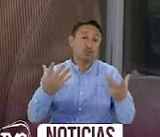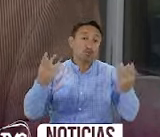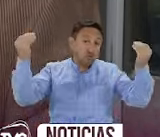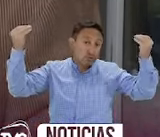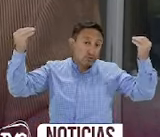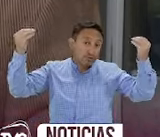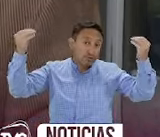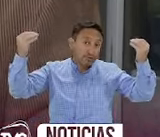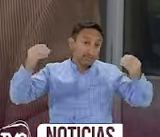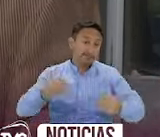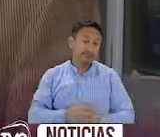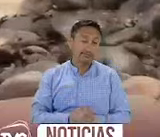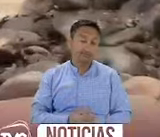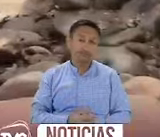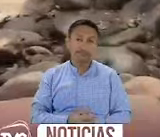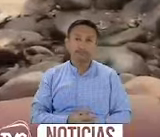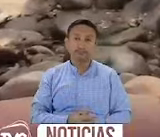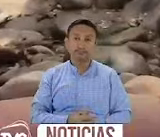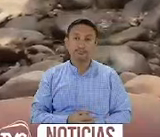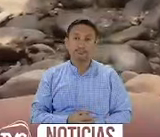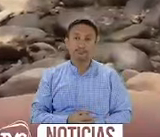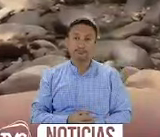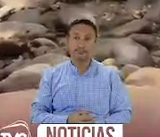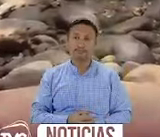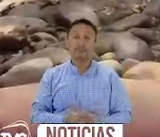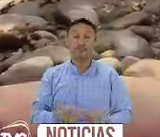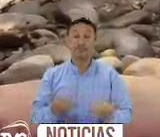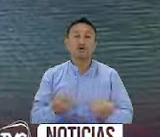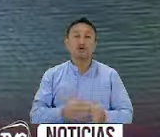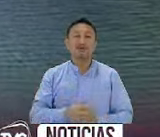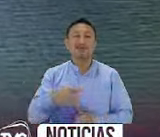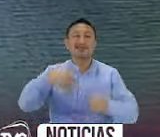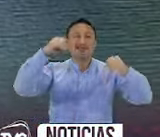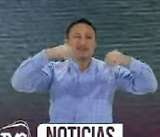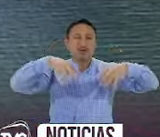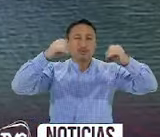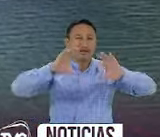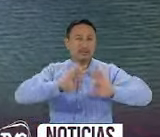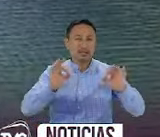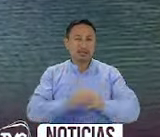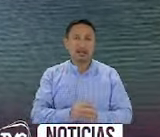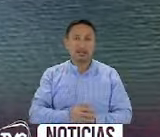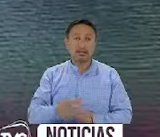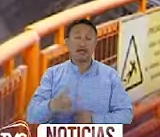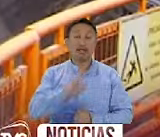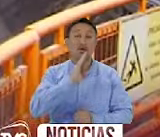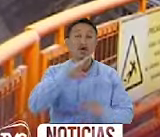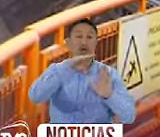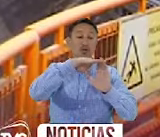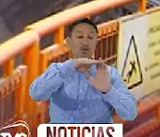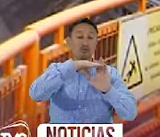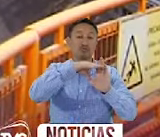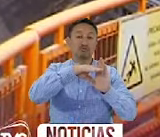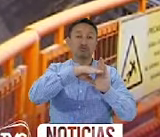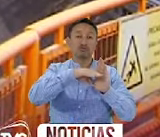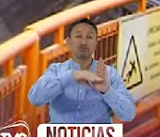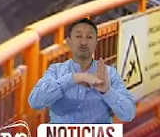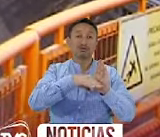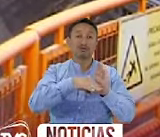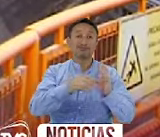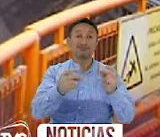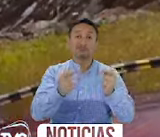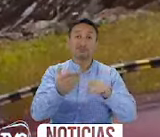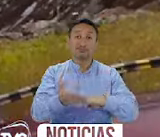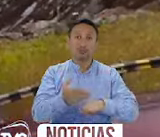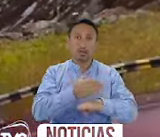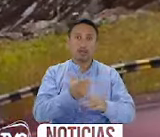tener estos cortes. Las condiciones actuales de sequía y baja en el nivel del embalse de Mazar requiere tomar medidas para evitar mayor desgaste